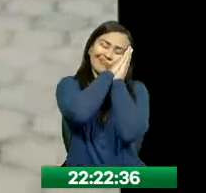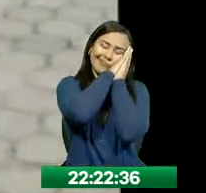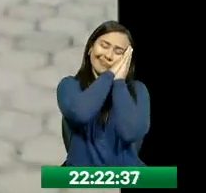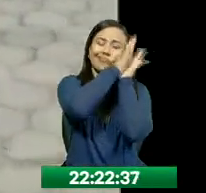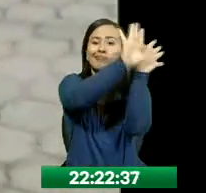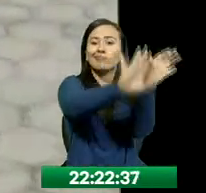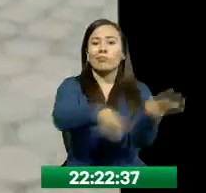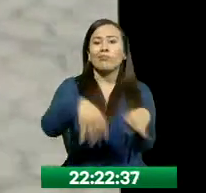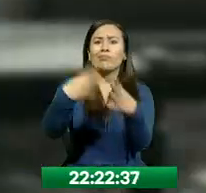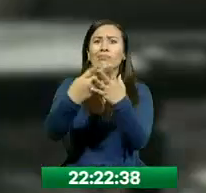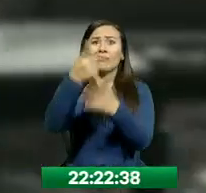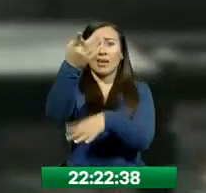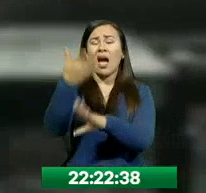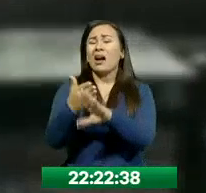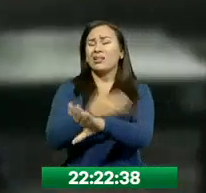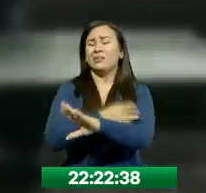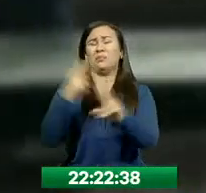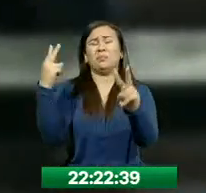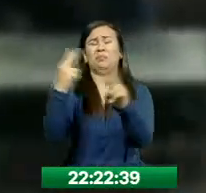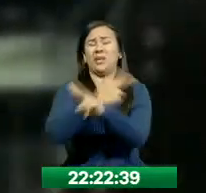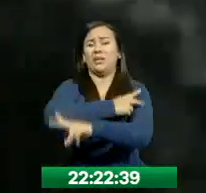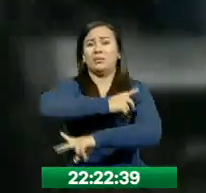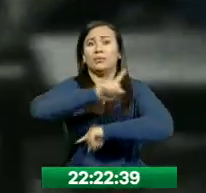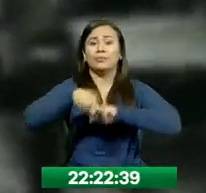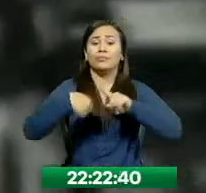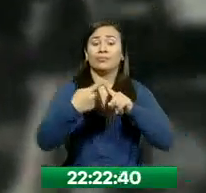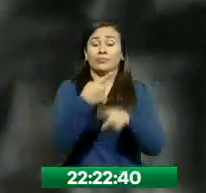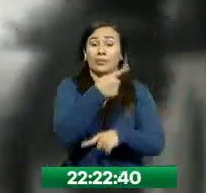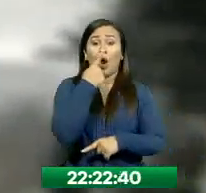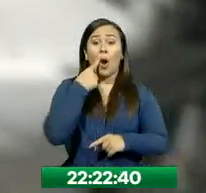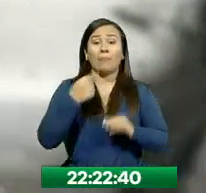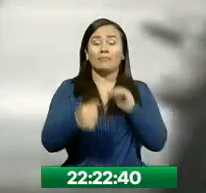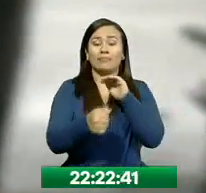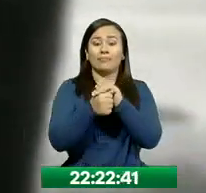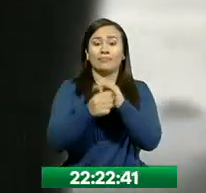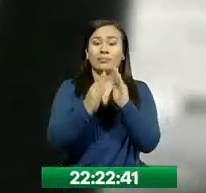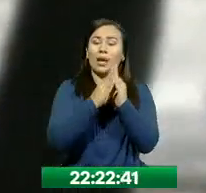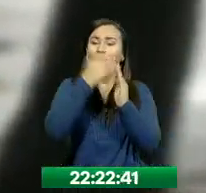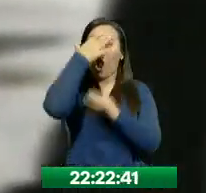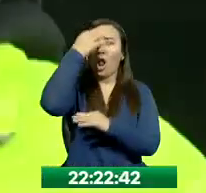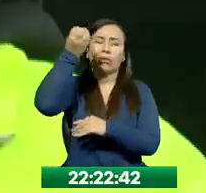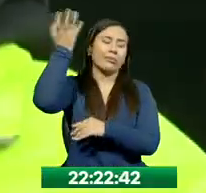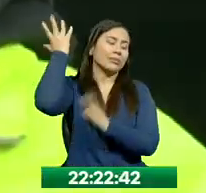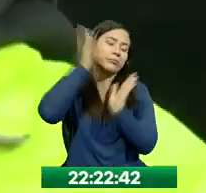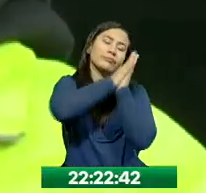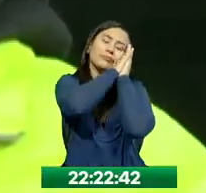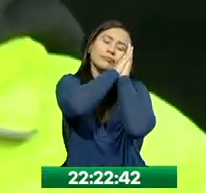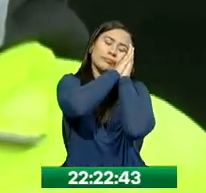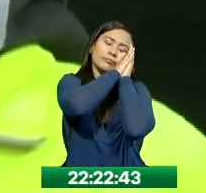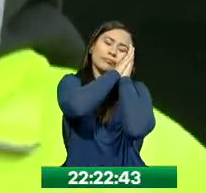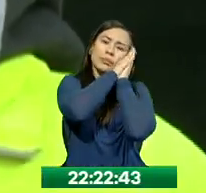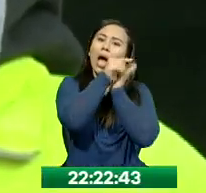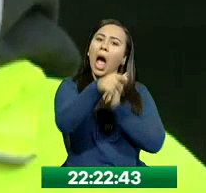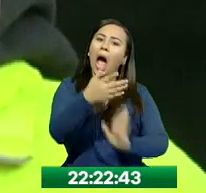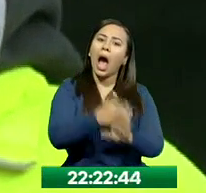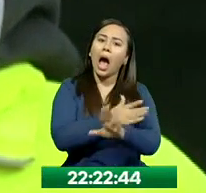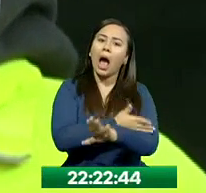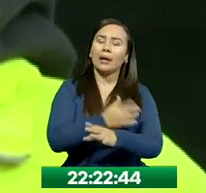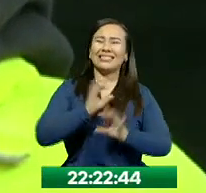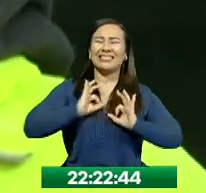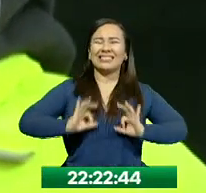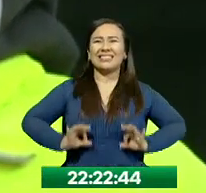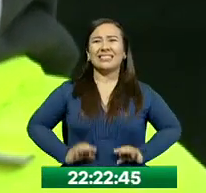individuo tiene antecedentes. Cuando llegó la policía estaba descansando. Al parecer se olvidó de todo. El ciudadano tiene